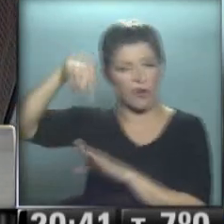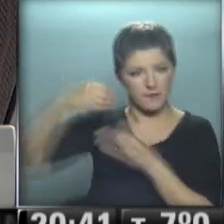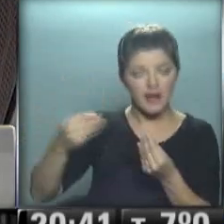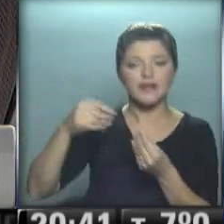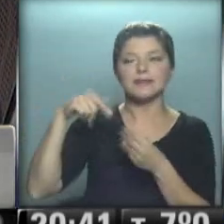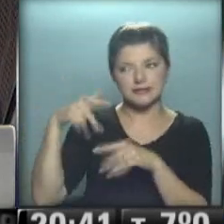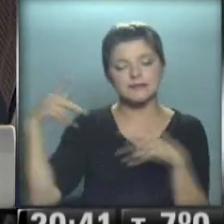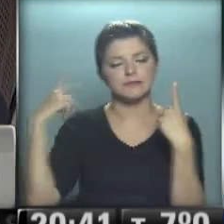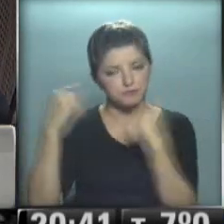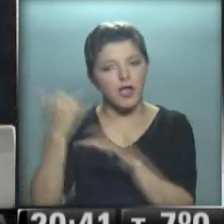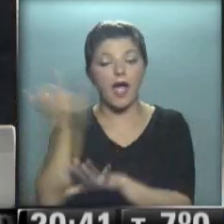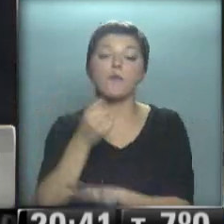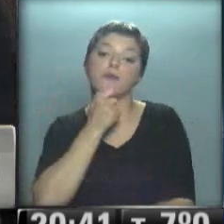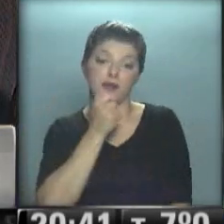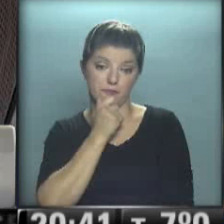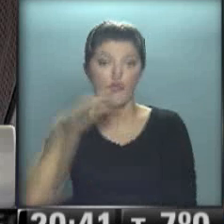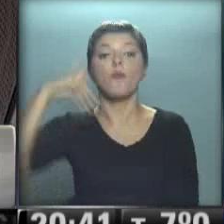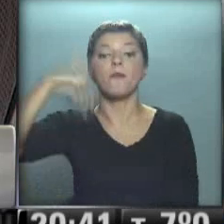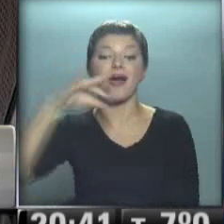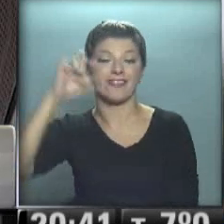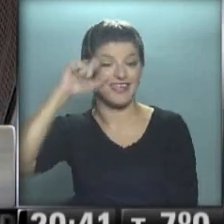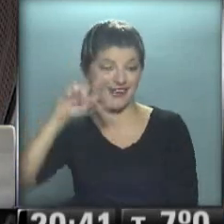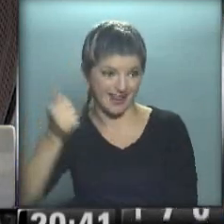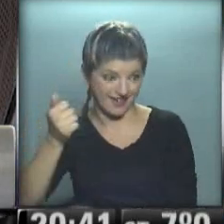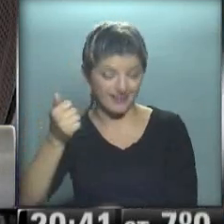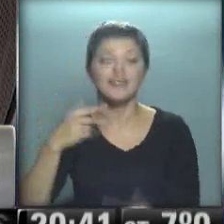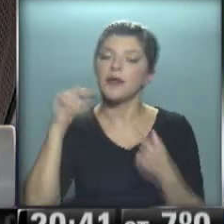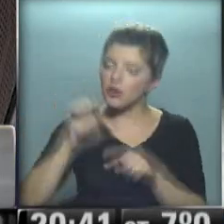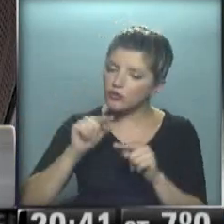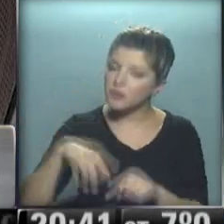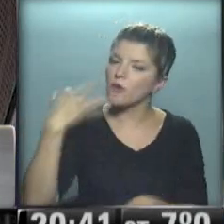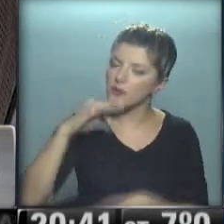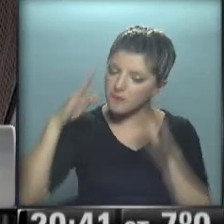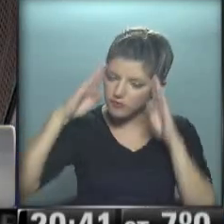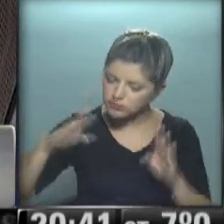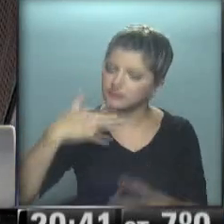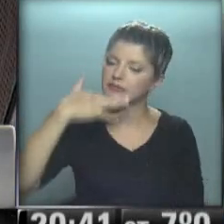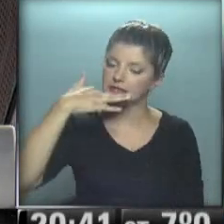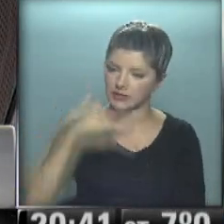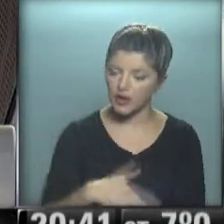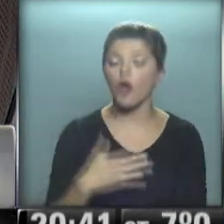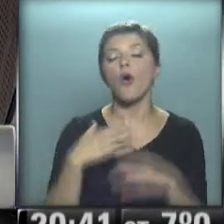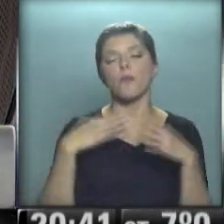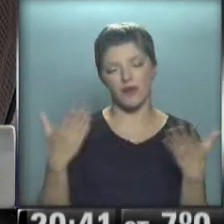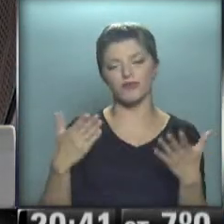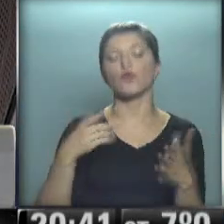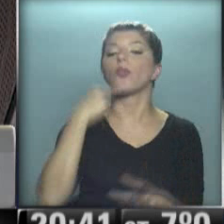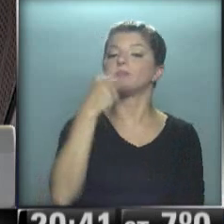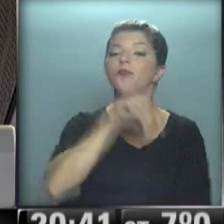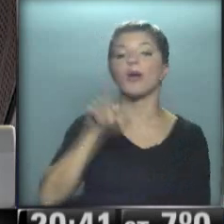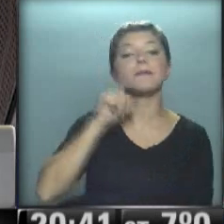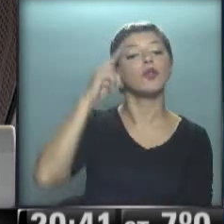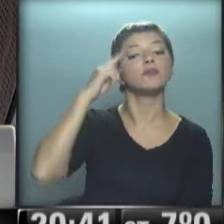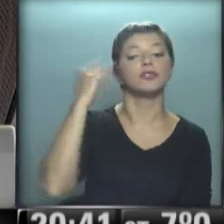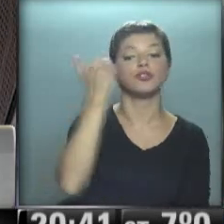entre ellos de Nelson Mandela. Este es el contexto que hay que ver. Por eso uno menciona que la ocupación desde